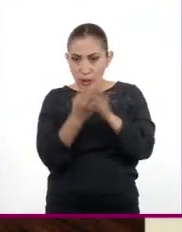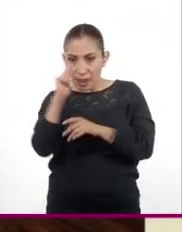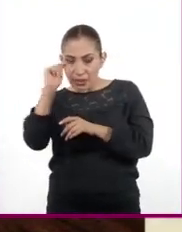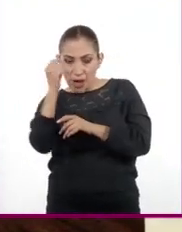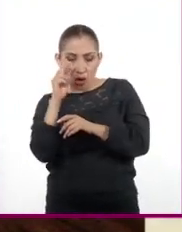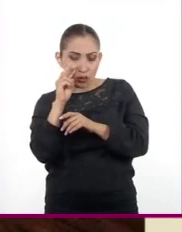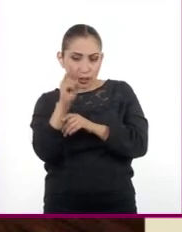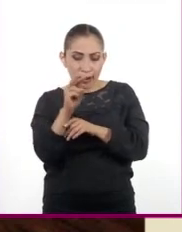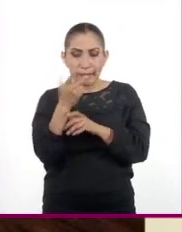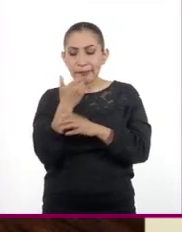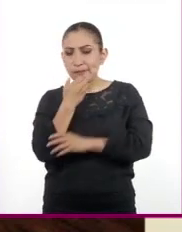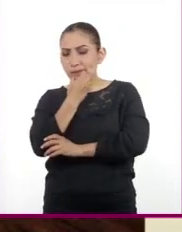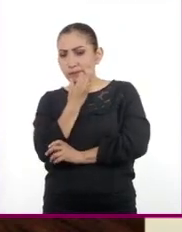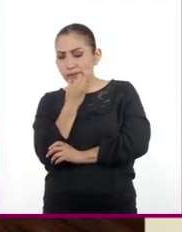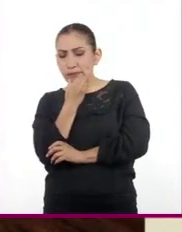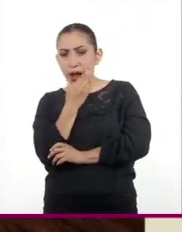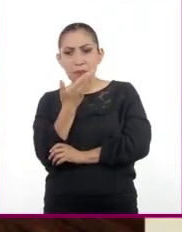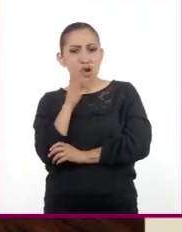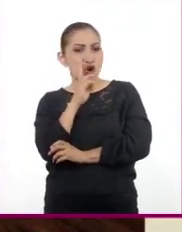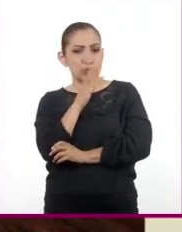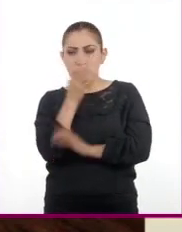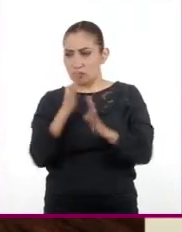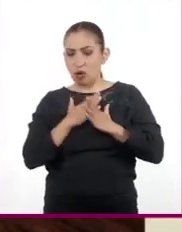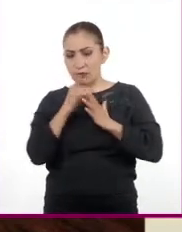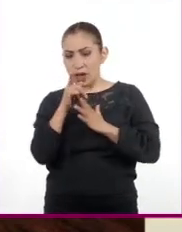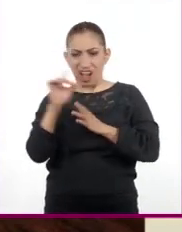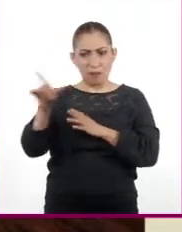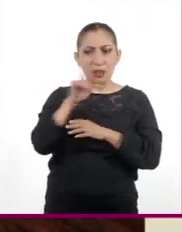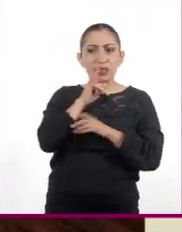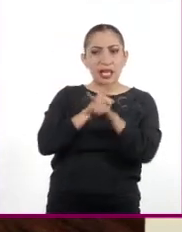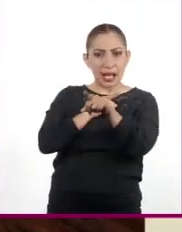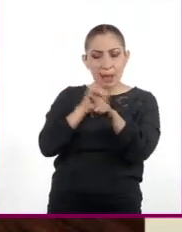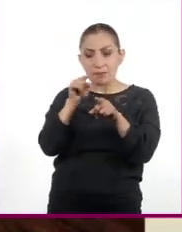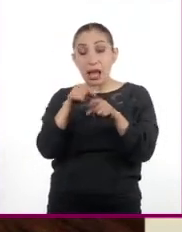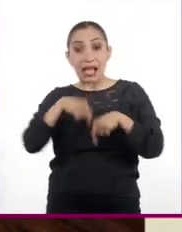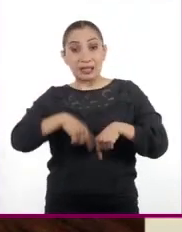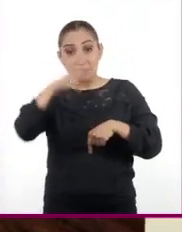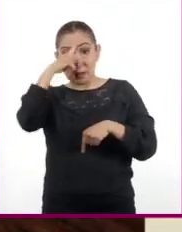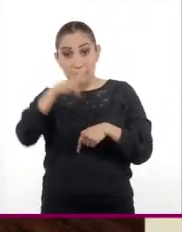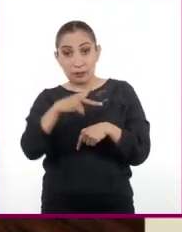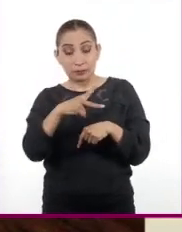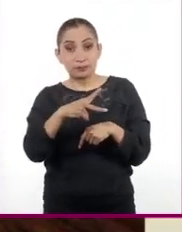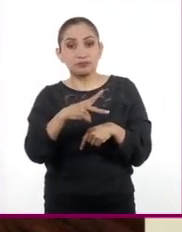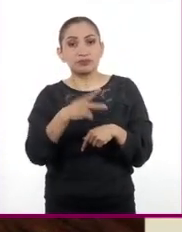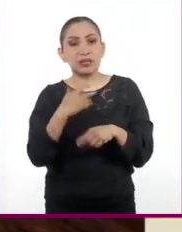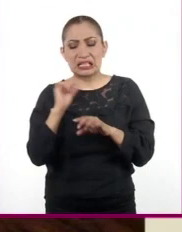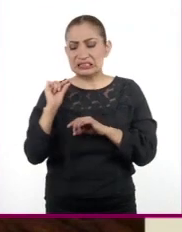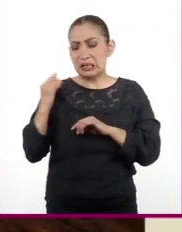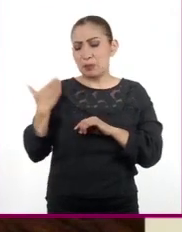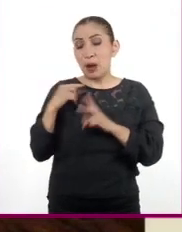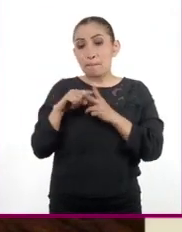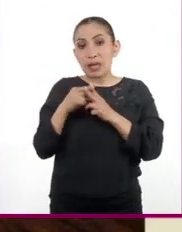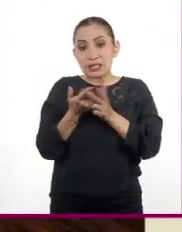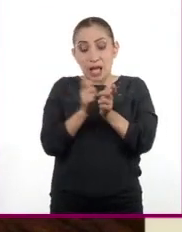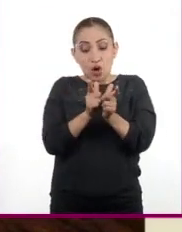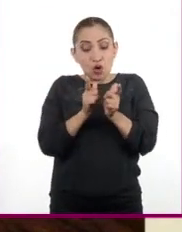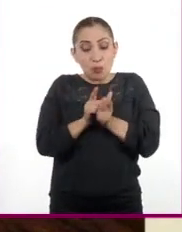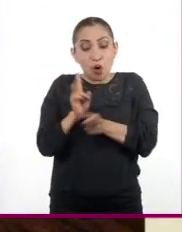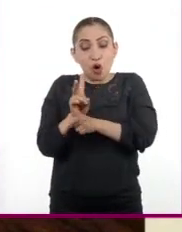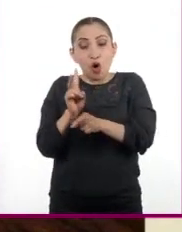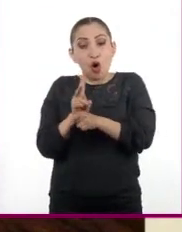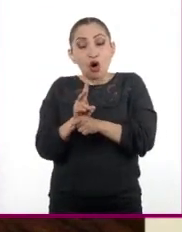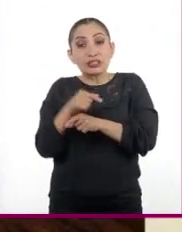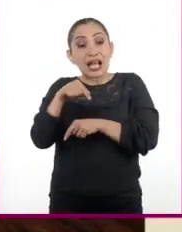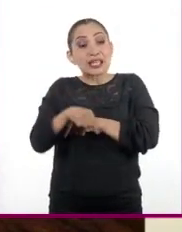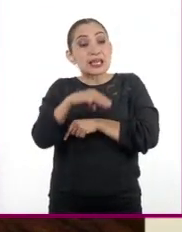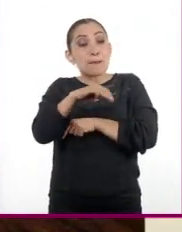tecnologías y la brecha digital. En el caso de México, Es muy reciente la aparición de observatorios de